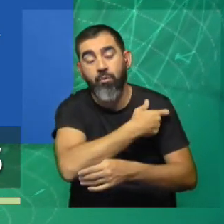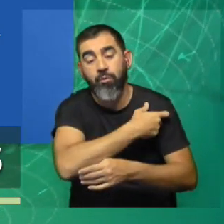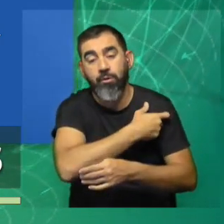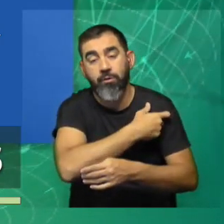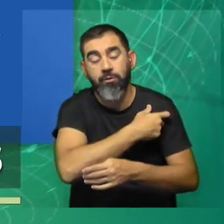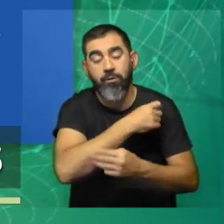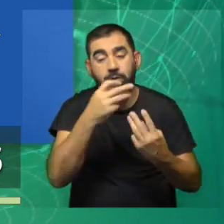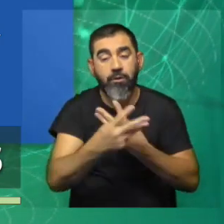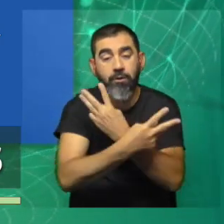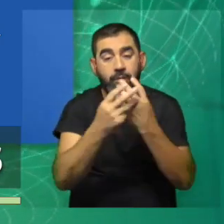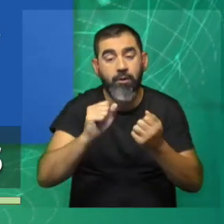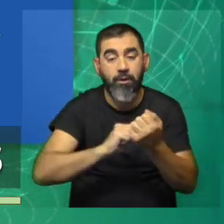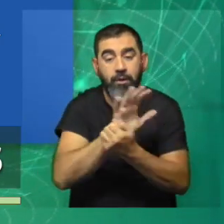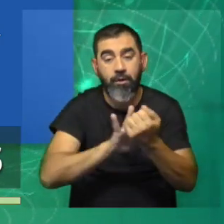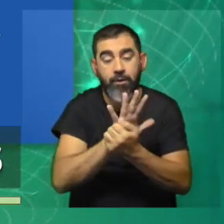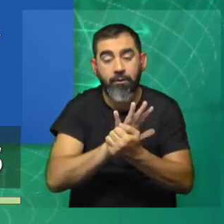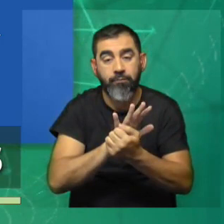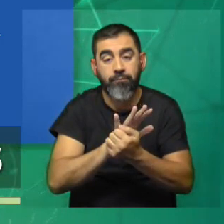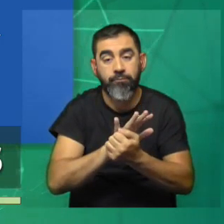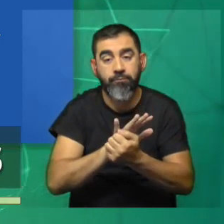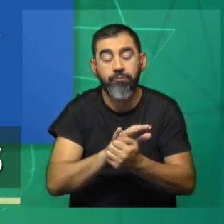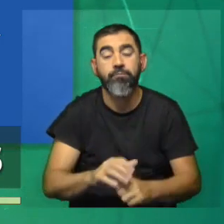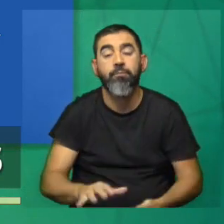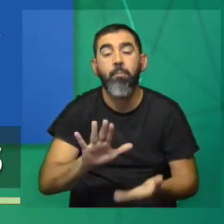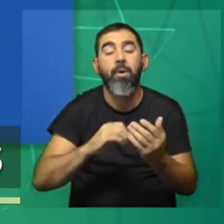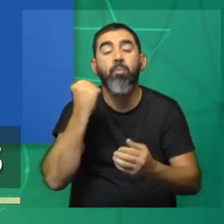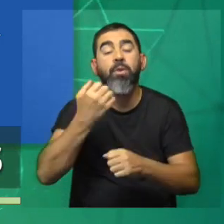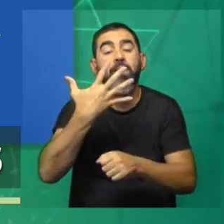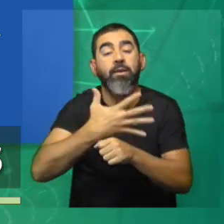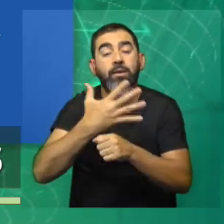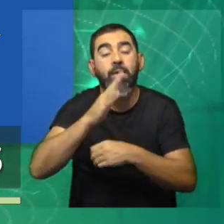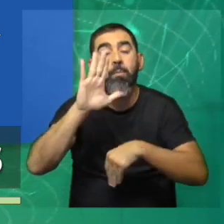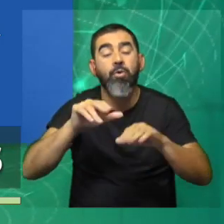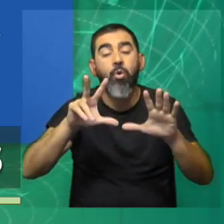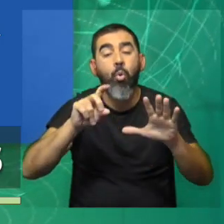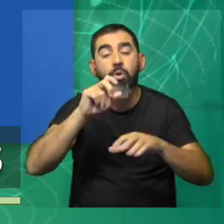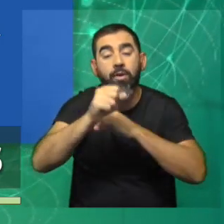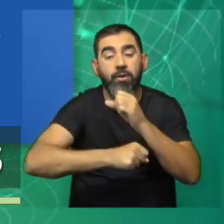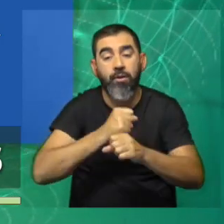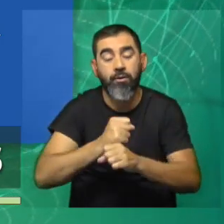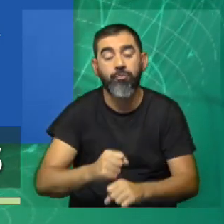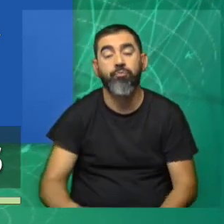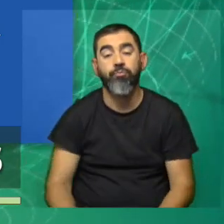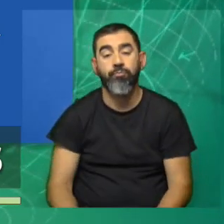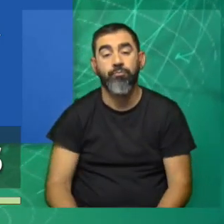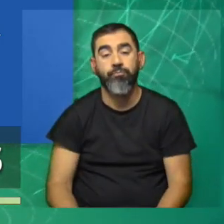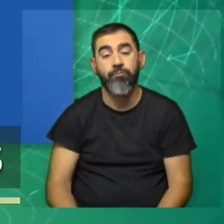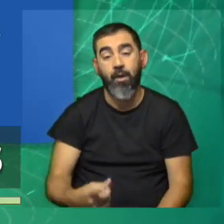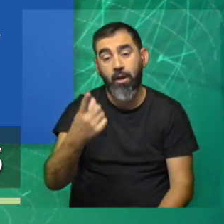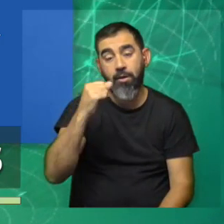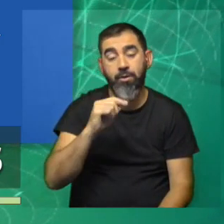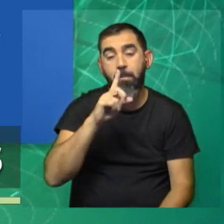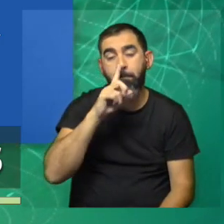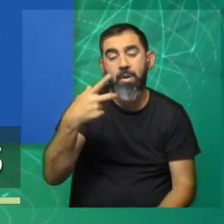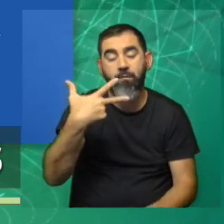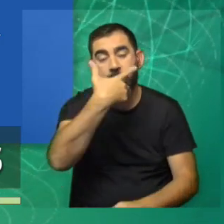etapas del esquema anti-COVID, priorizando el refuerzo con quinta dosis para mayores de 80 años y personas inmunodeprimidas. Ayer se aplicaron más de